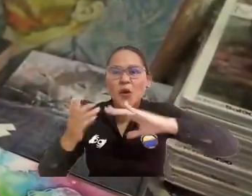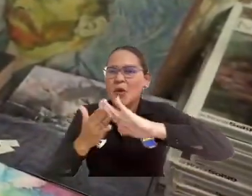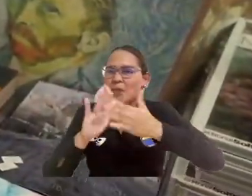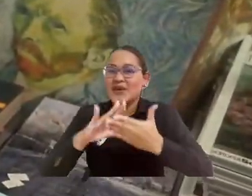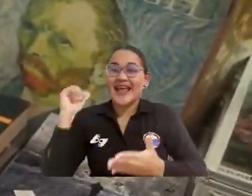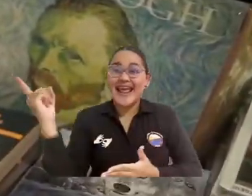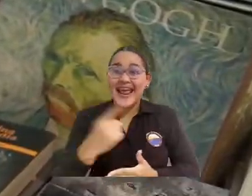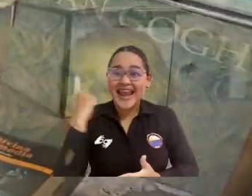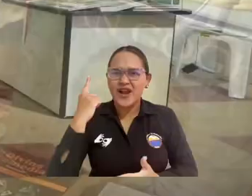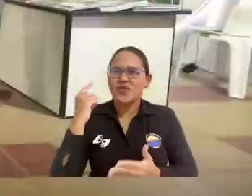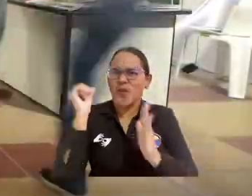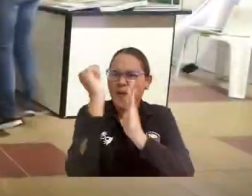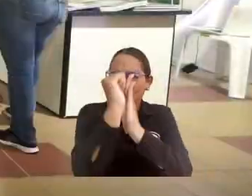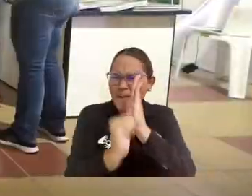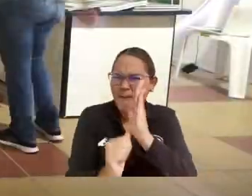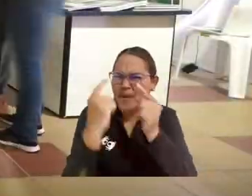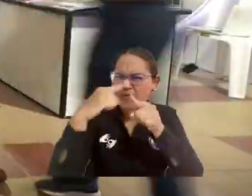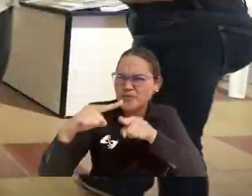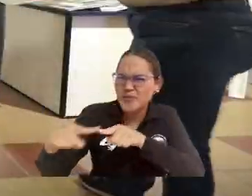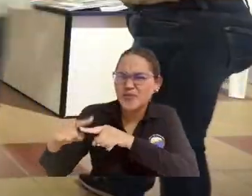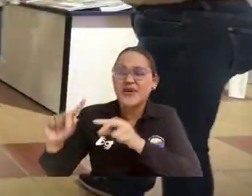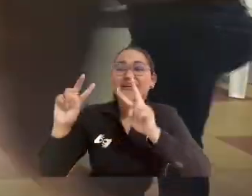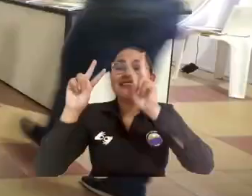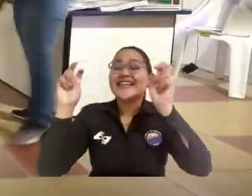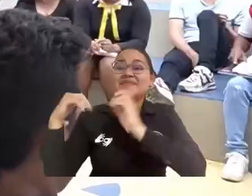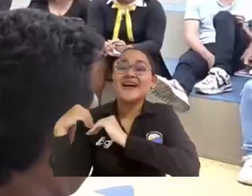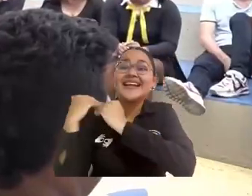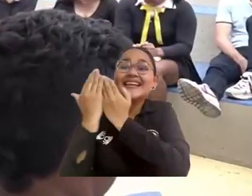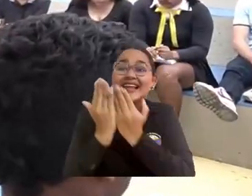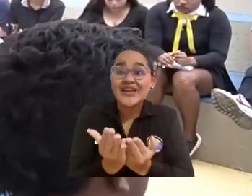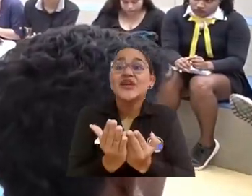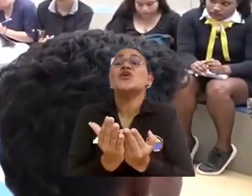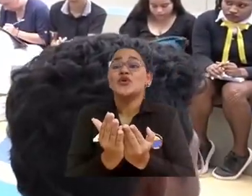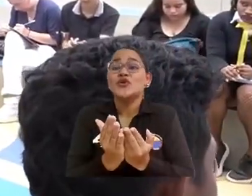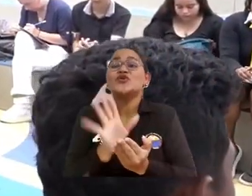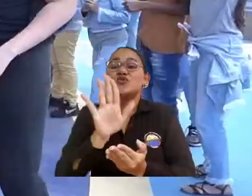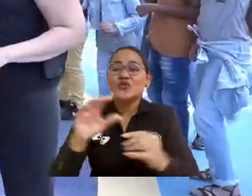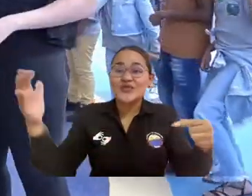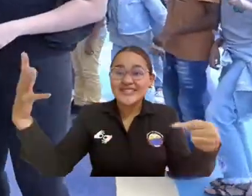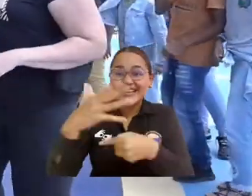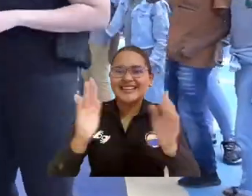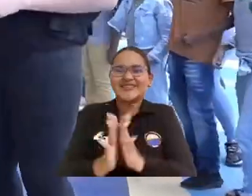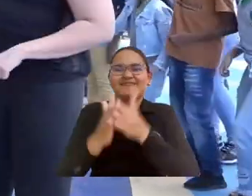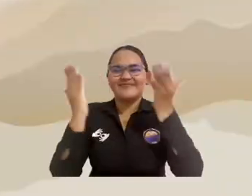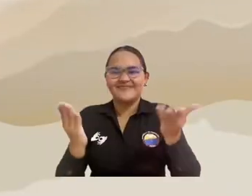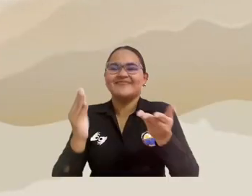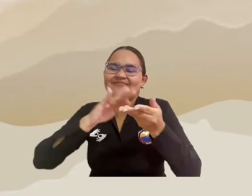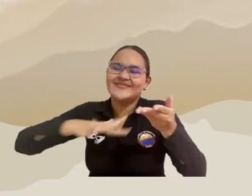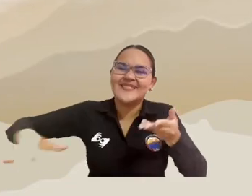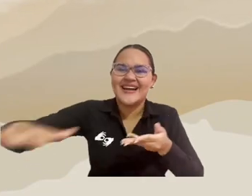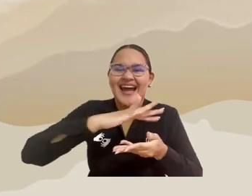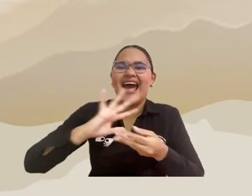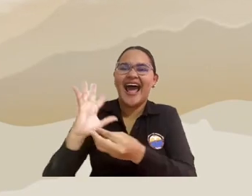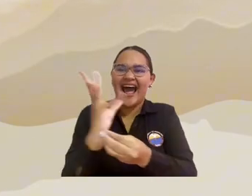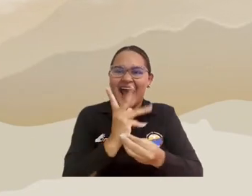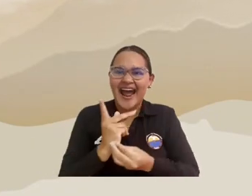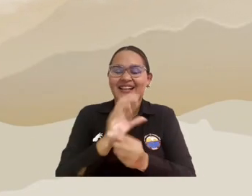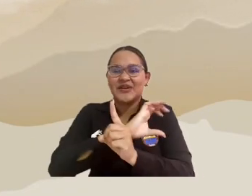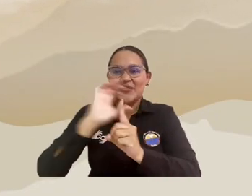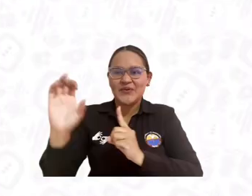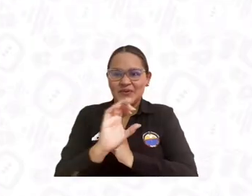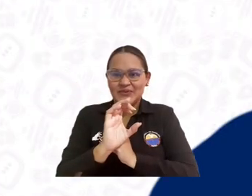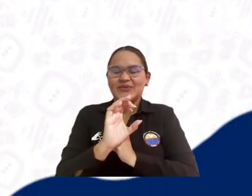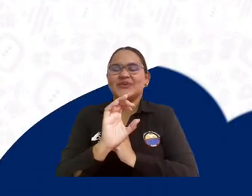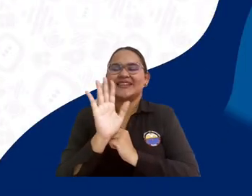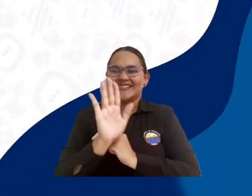general una variada programación literaria con la sexta Feria Internacional del Libro, las Artes y la Cultura de Santa Marta, FILSMAR.